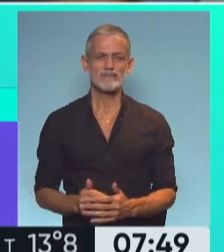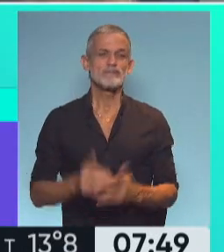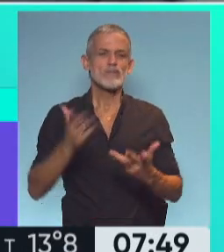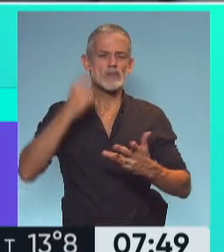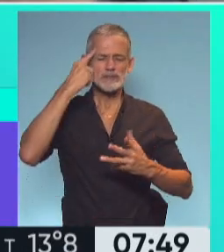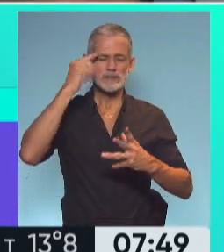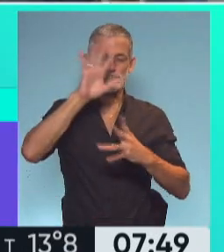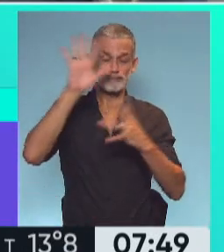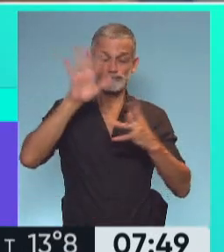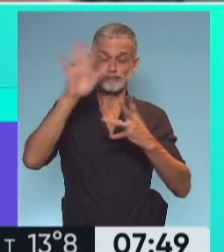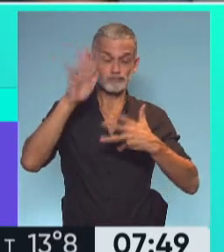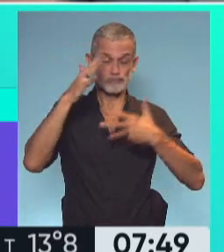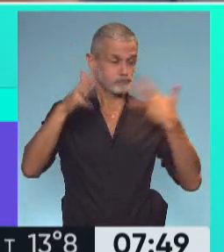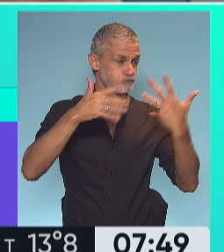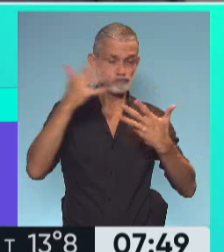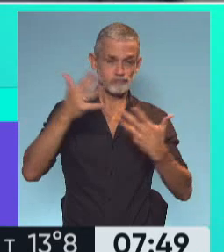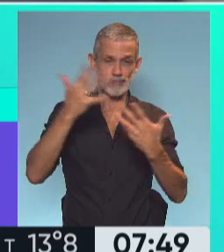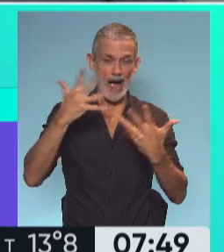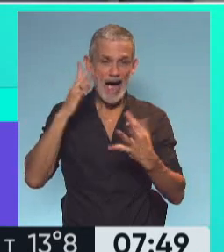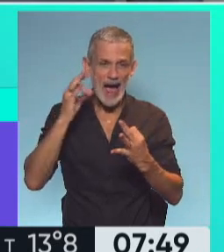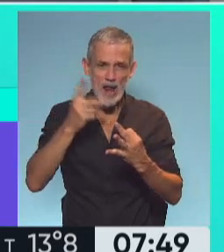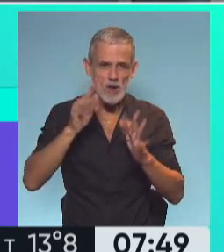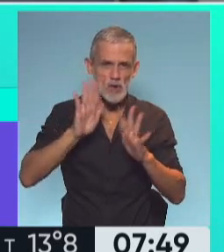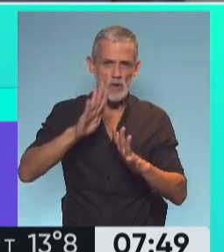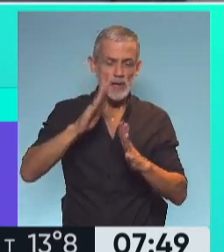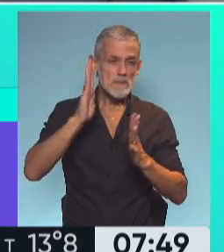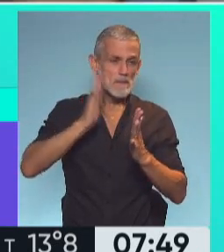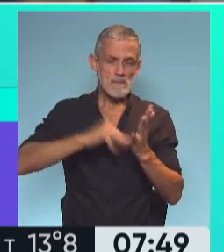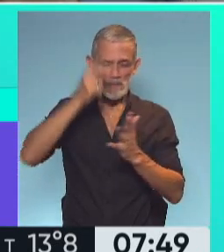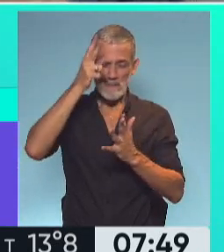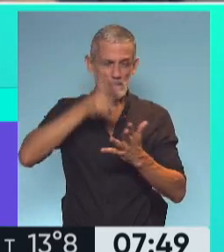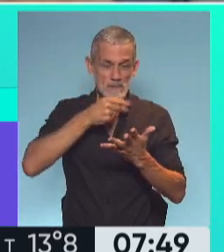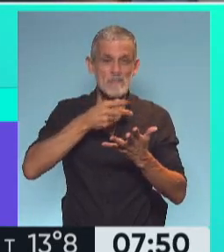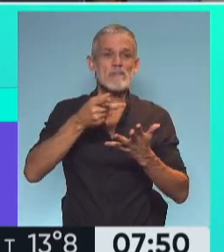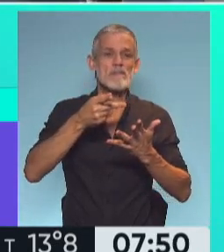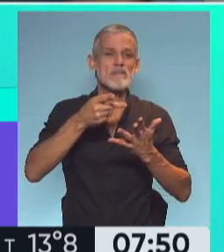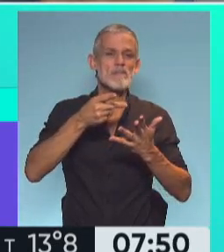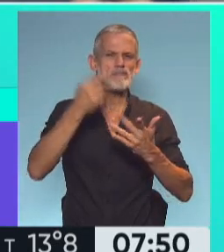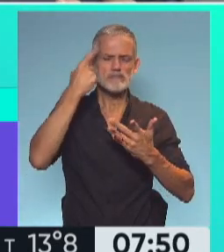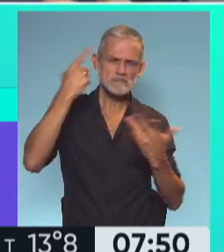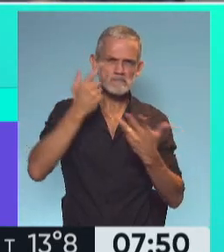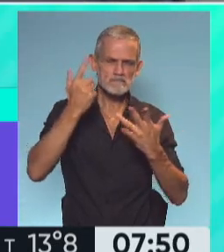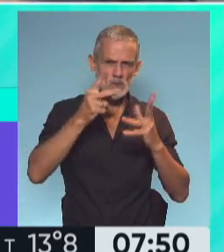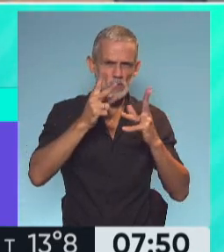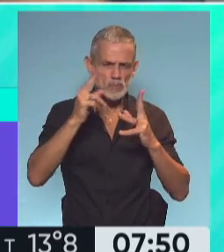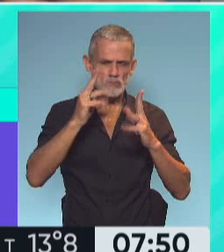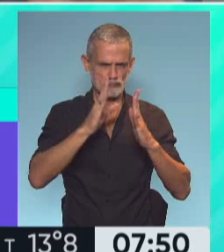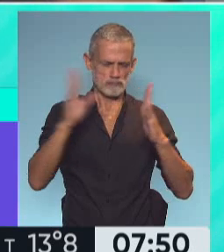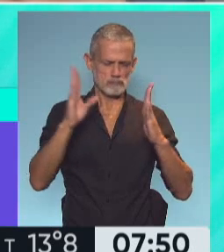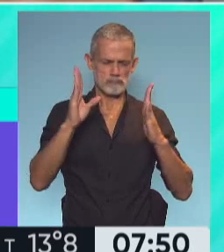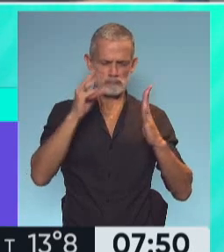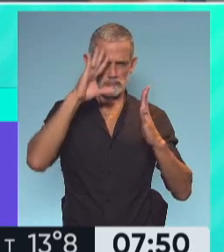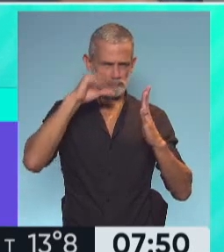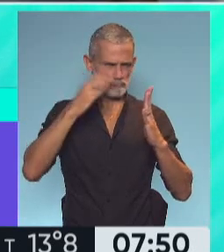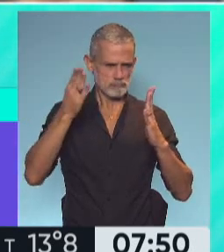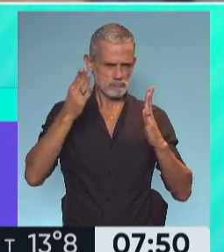neblina cognitiva o los síntomas inespecíficos desde el punto de vista cognitivo es algo que se está viendo, que se está